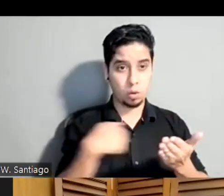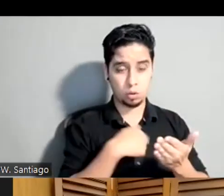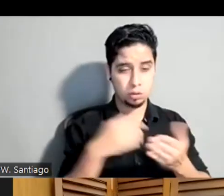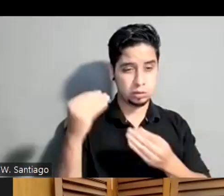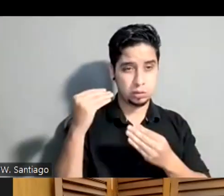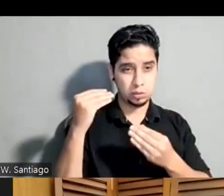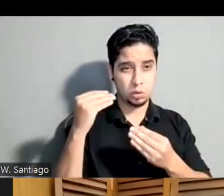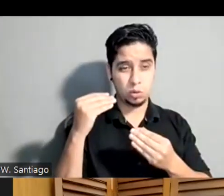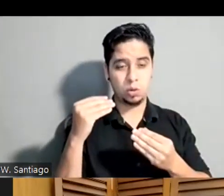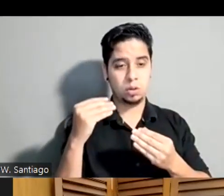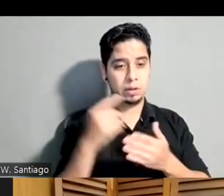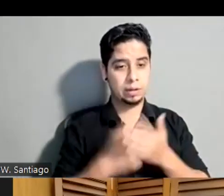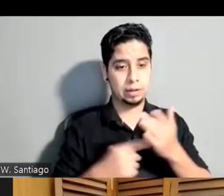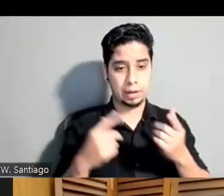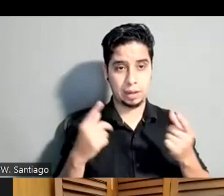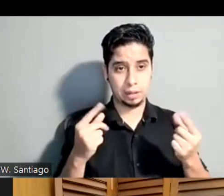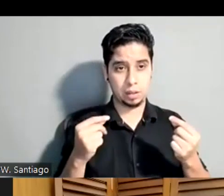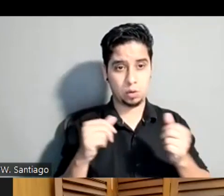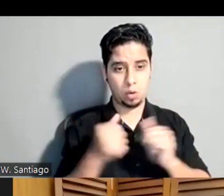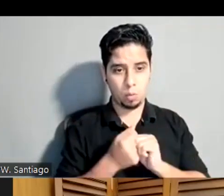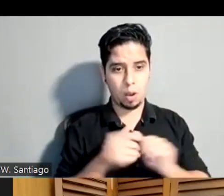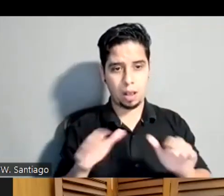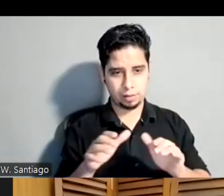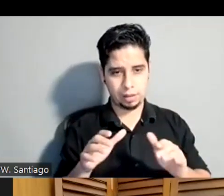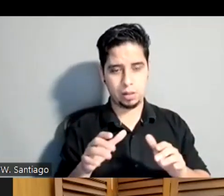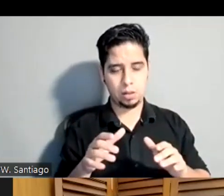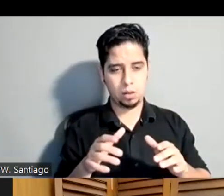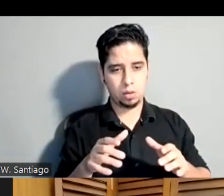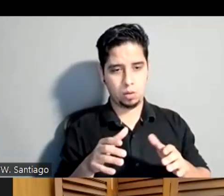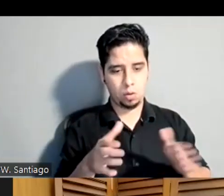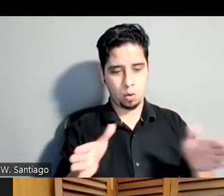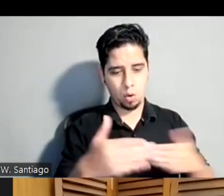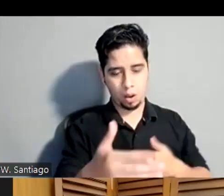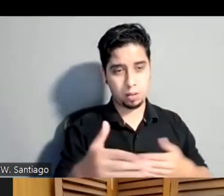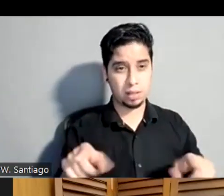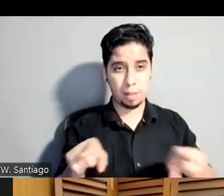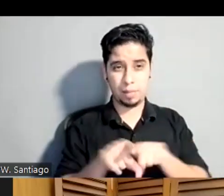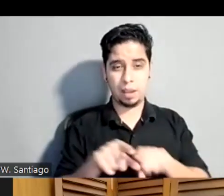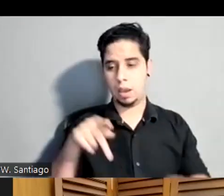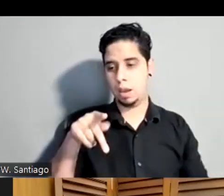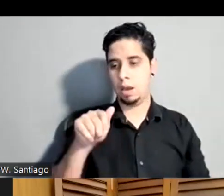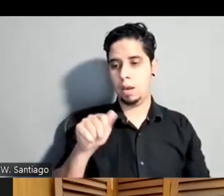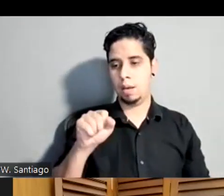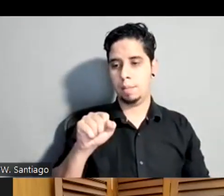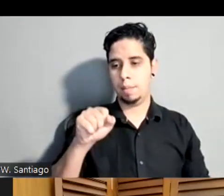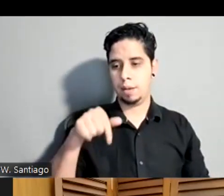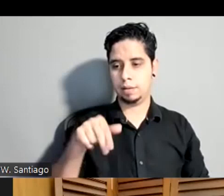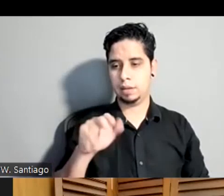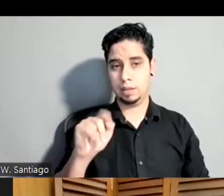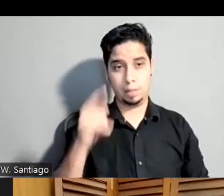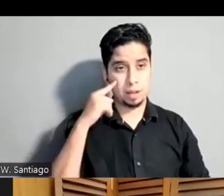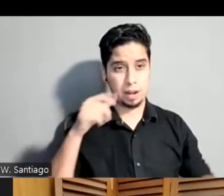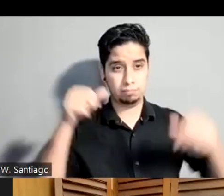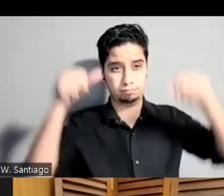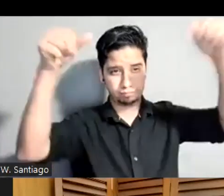todo el hacer las hojas sueltas. Hicimos pasquines para pasquinar como hacen los políticos. Y nos fuimos